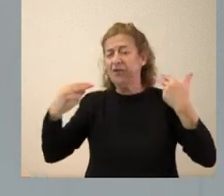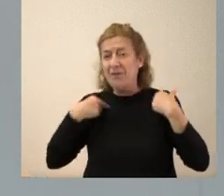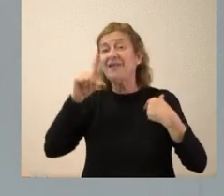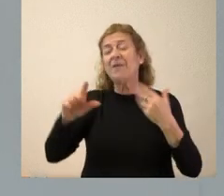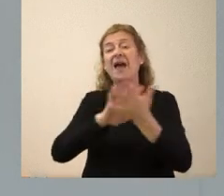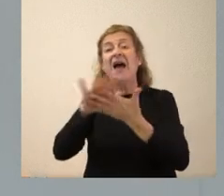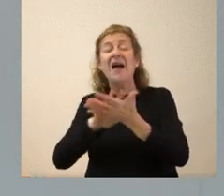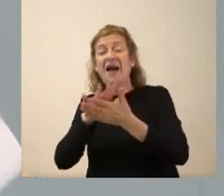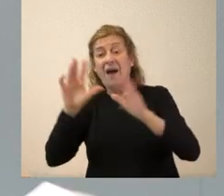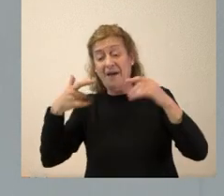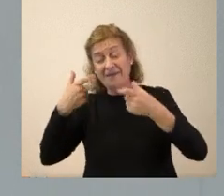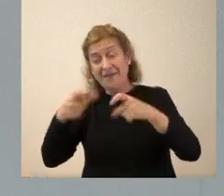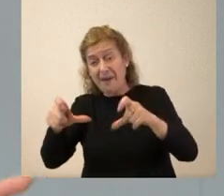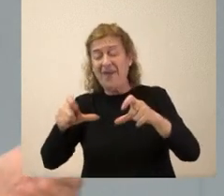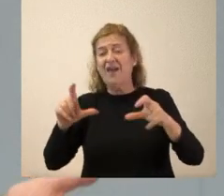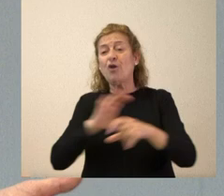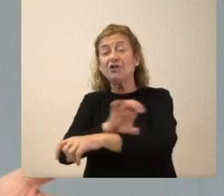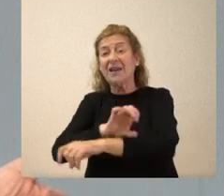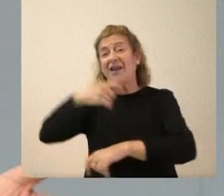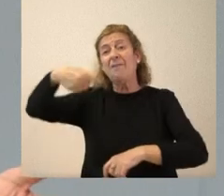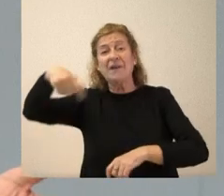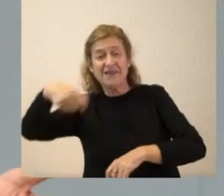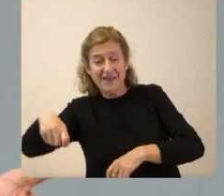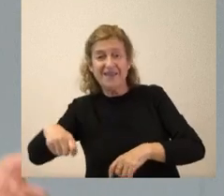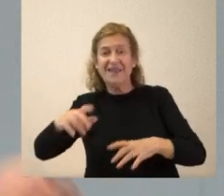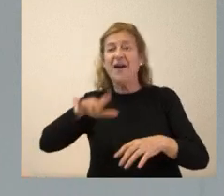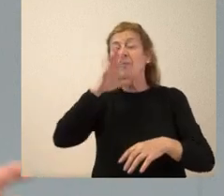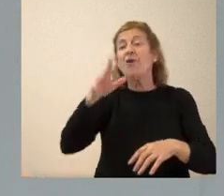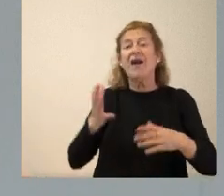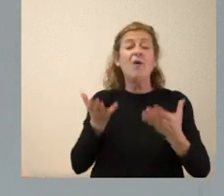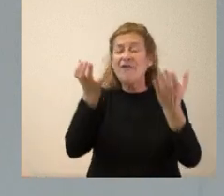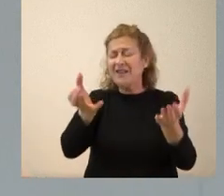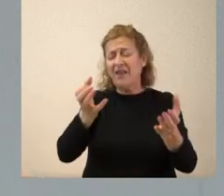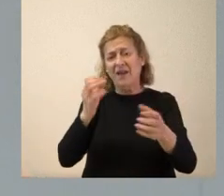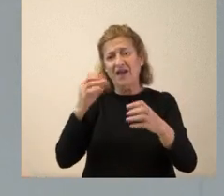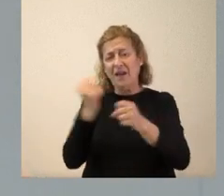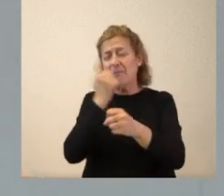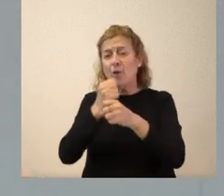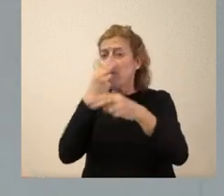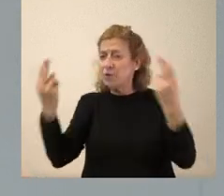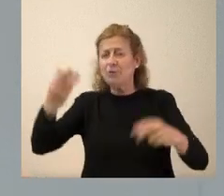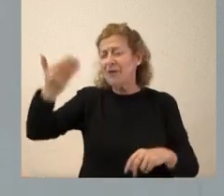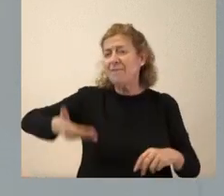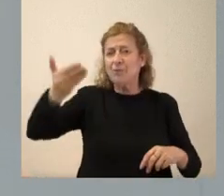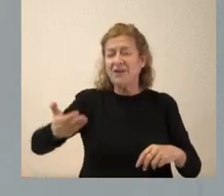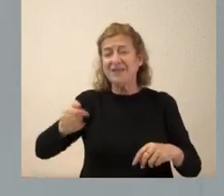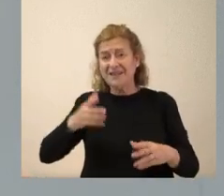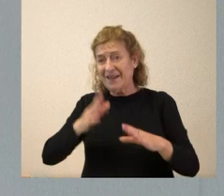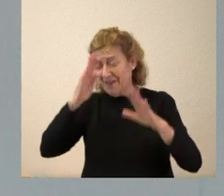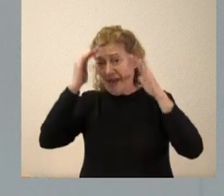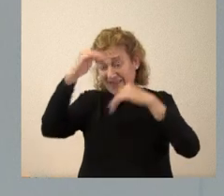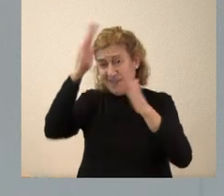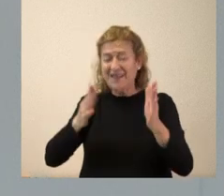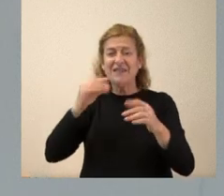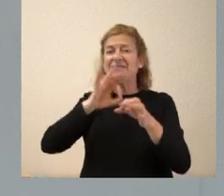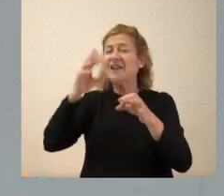consejería de Presidencia pues la oferta de empleo Pública que es una deuda es una oferta de público muy importante y que atiende a las necesidades reales de los